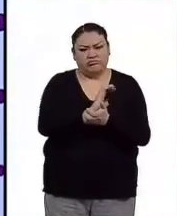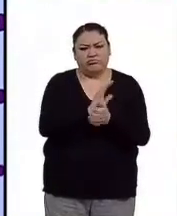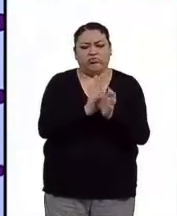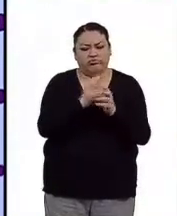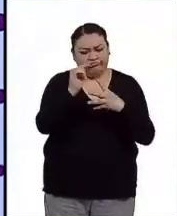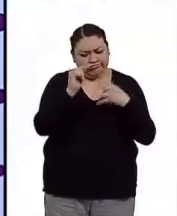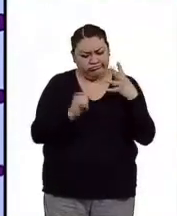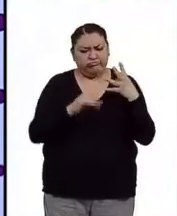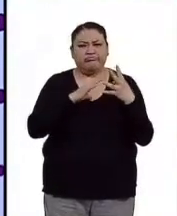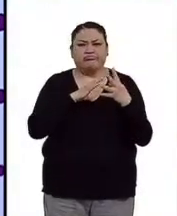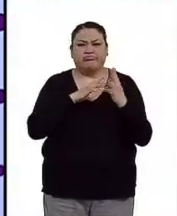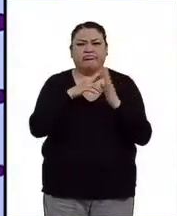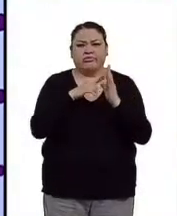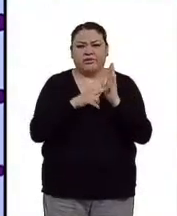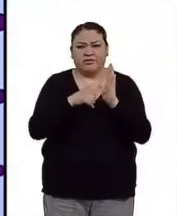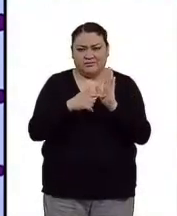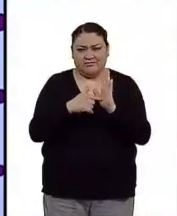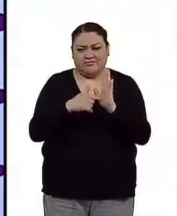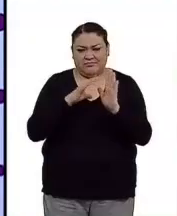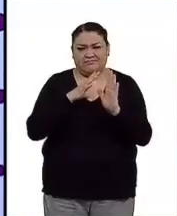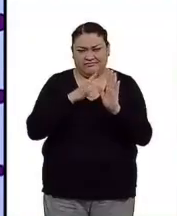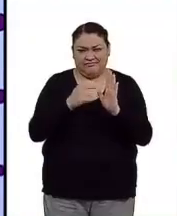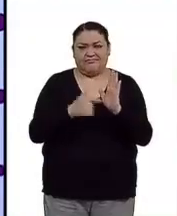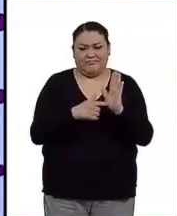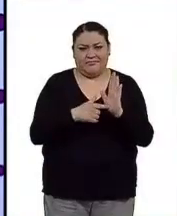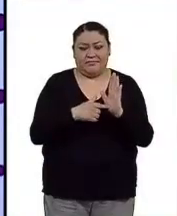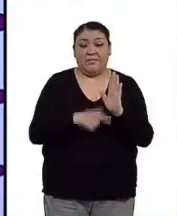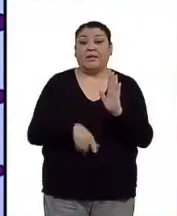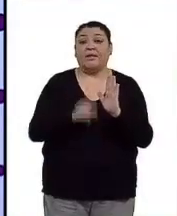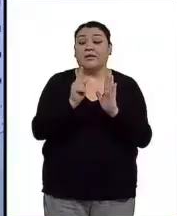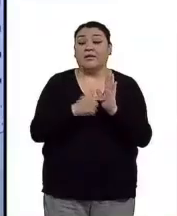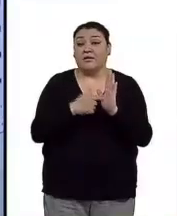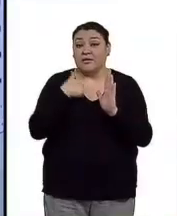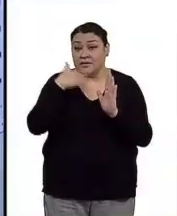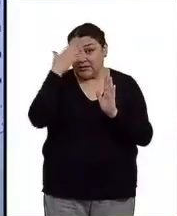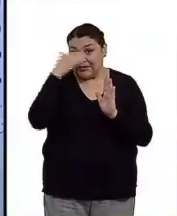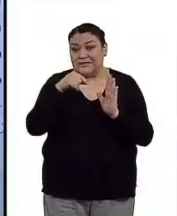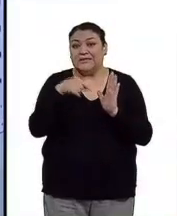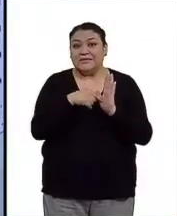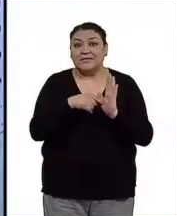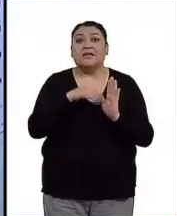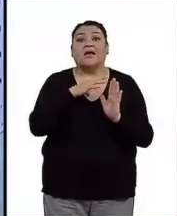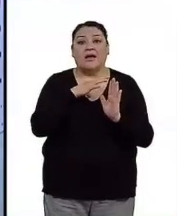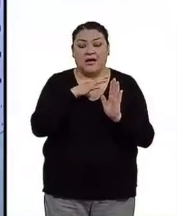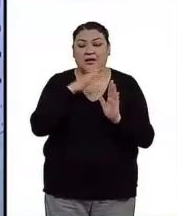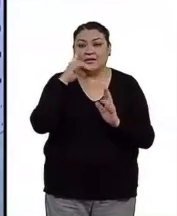decía mi compañera, en donde estas situaciones de